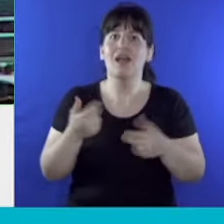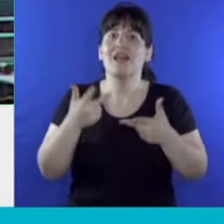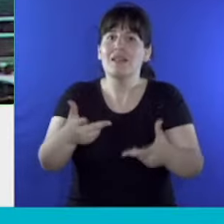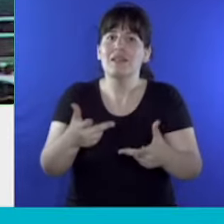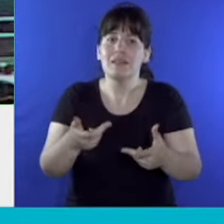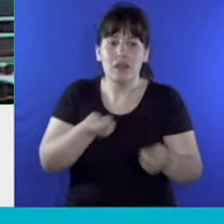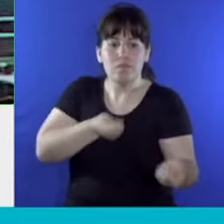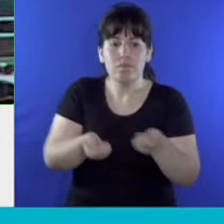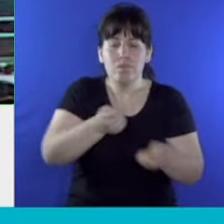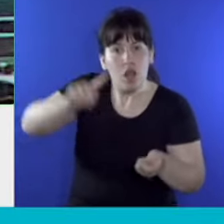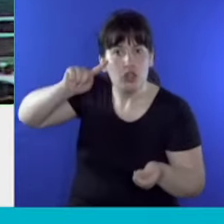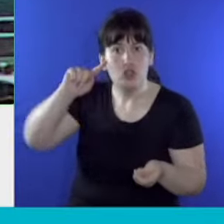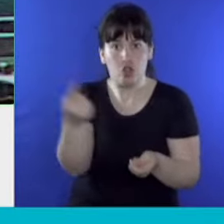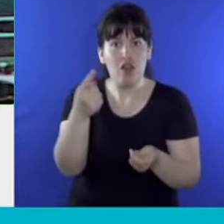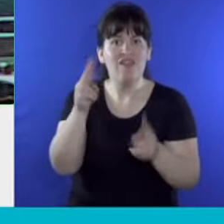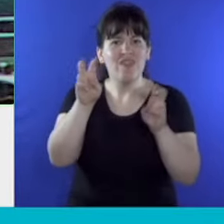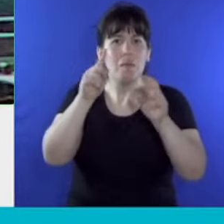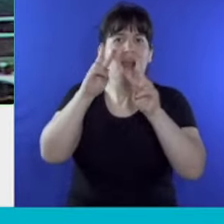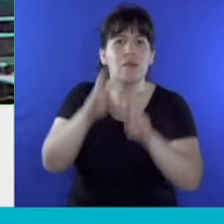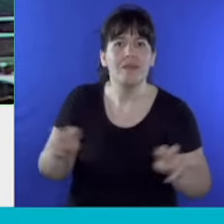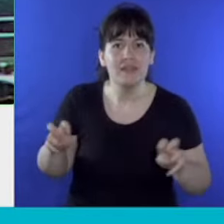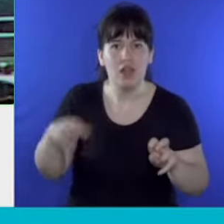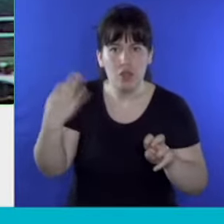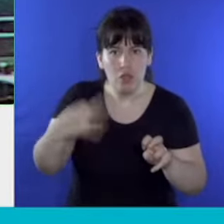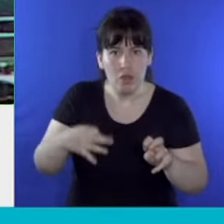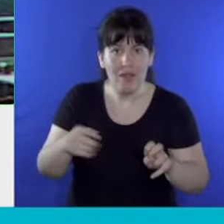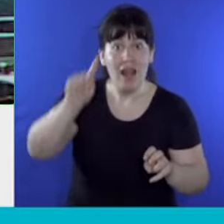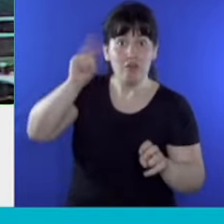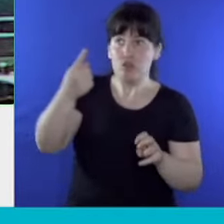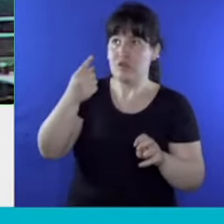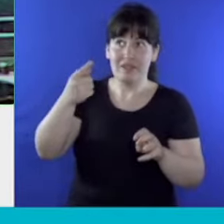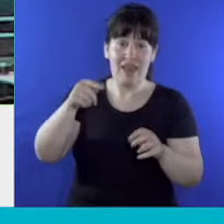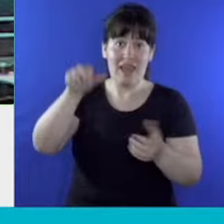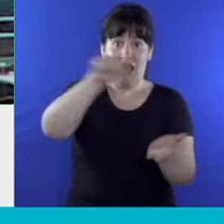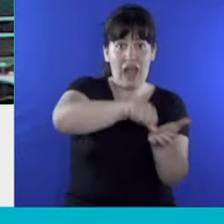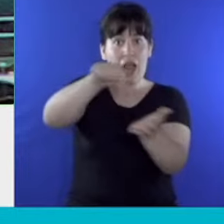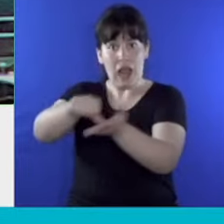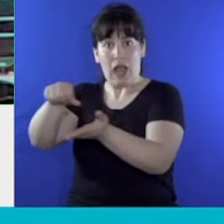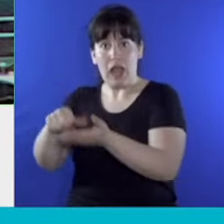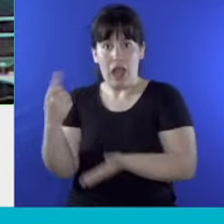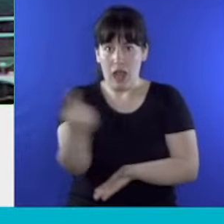autonomía en materia de investigación, de autonomía de las naciones,